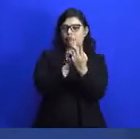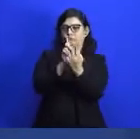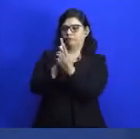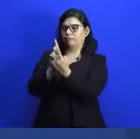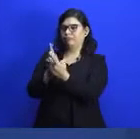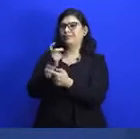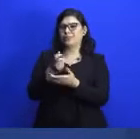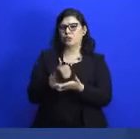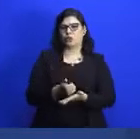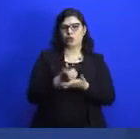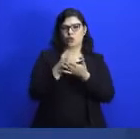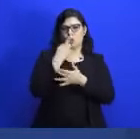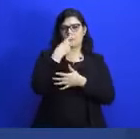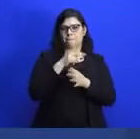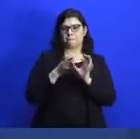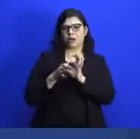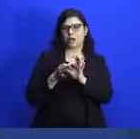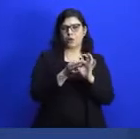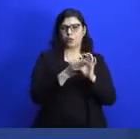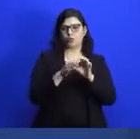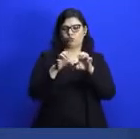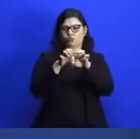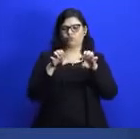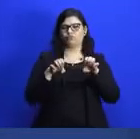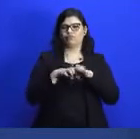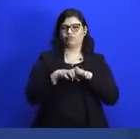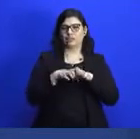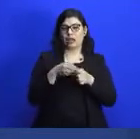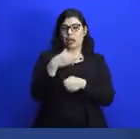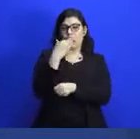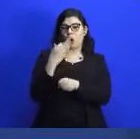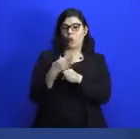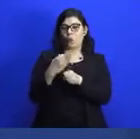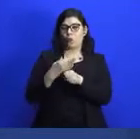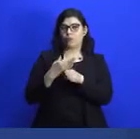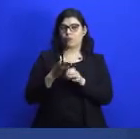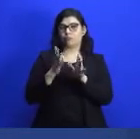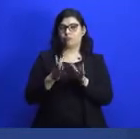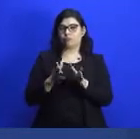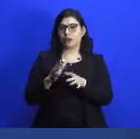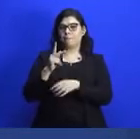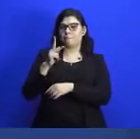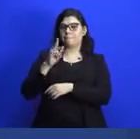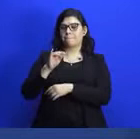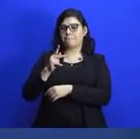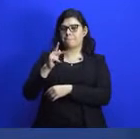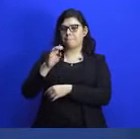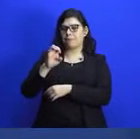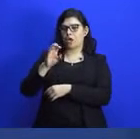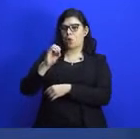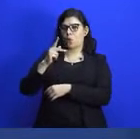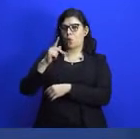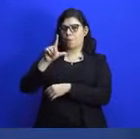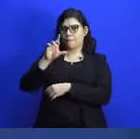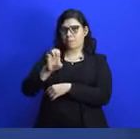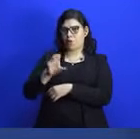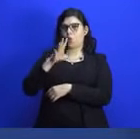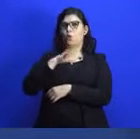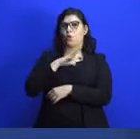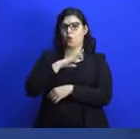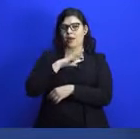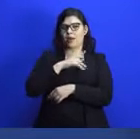contribuyó a que nos fortaleciéramos más como equipo. Actualmente formo parte del equipo de People y soy responsable de la comunicación